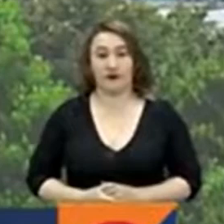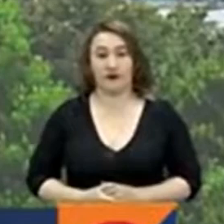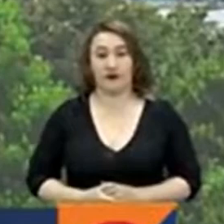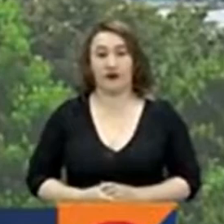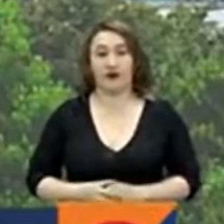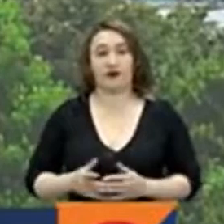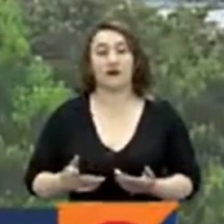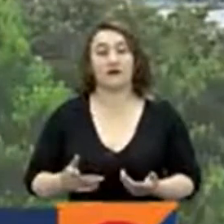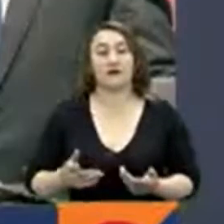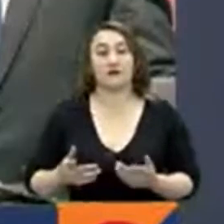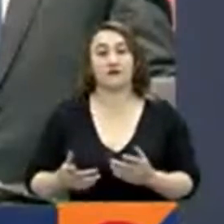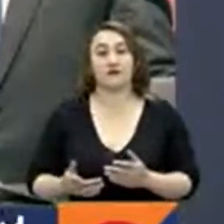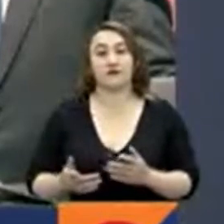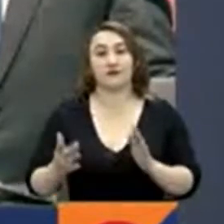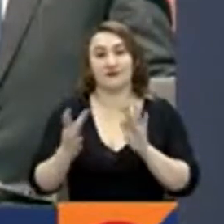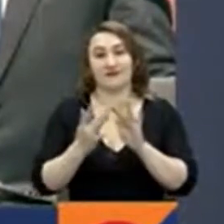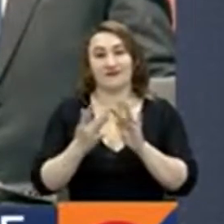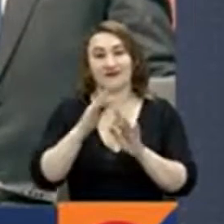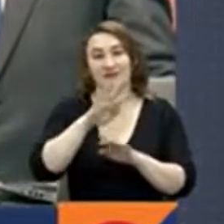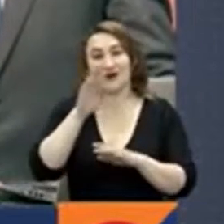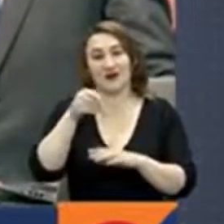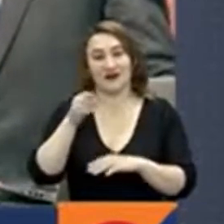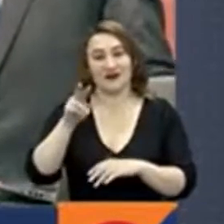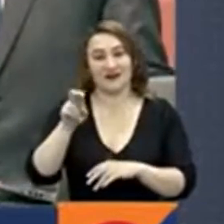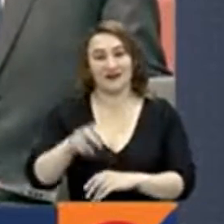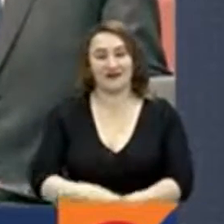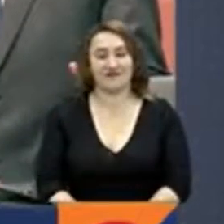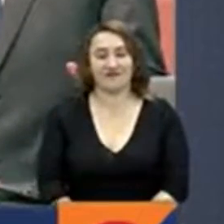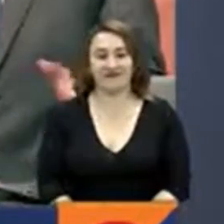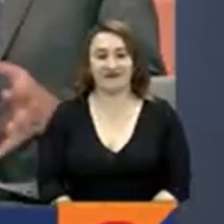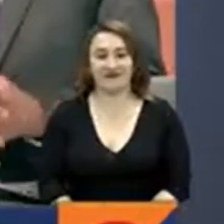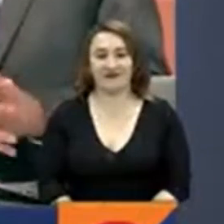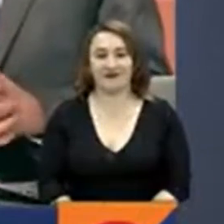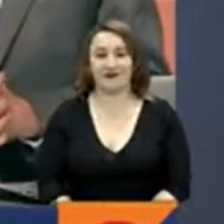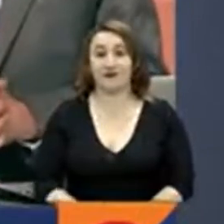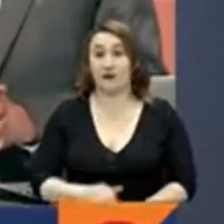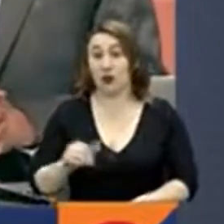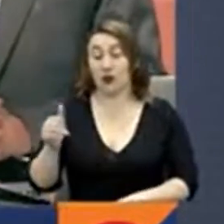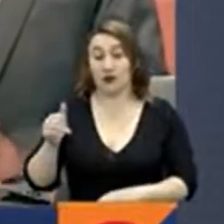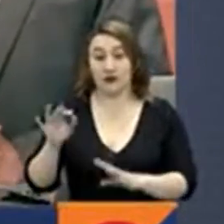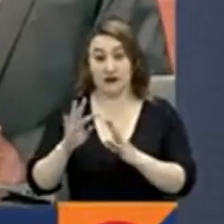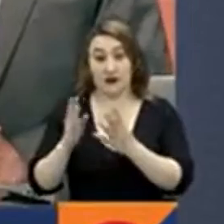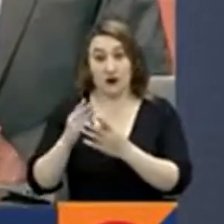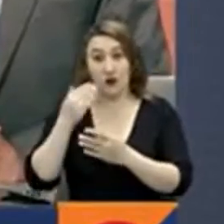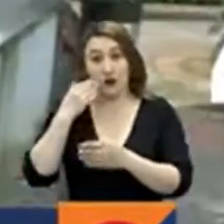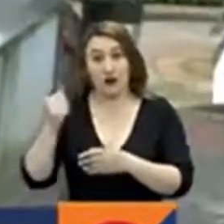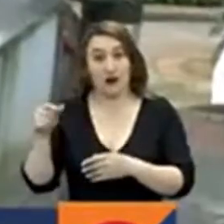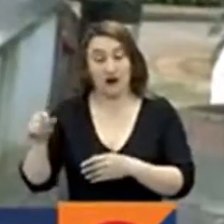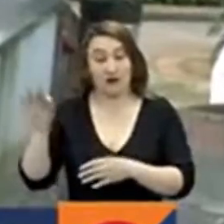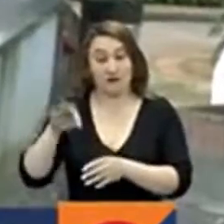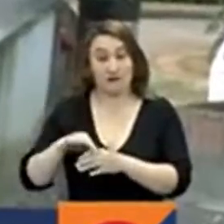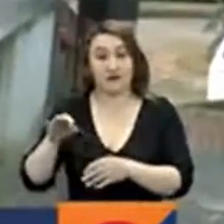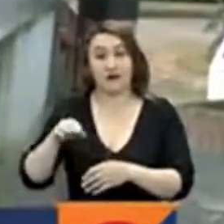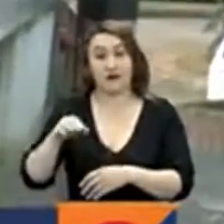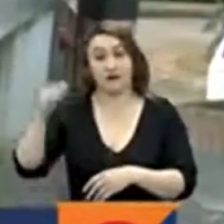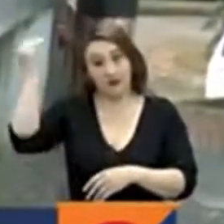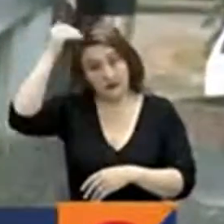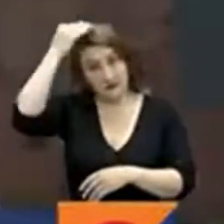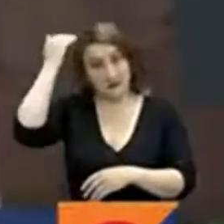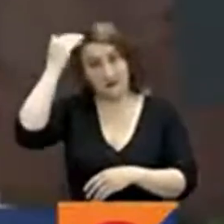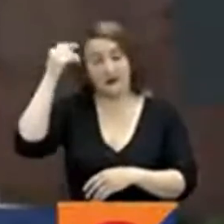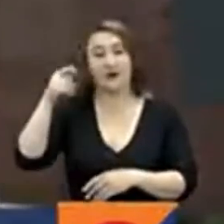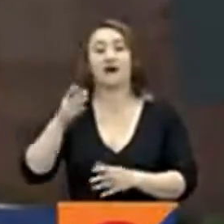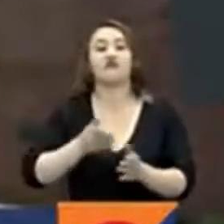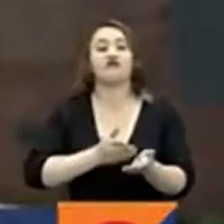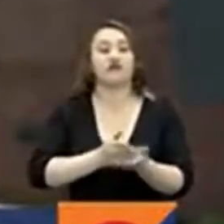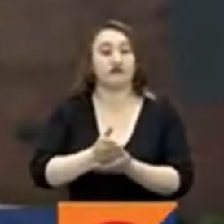conectados 24/7. Sebastián, muchas gracias. Y en otras noticias, la senadora electa del Pacto Histórico, Piedad Córdoba, sigue internada en la